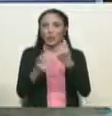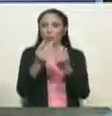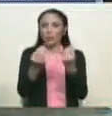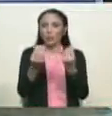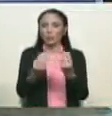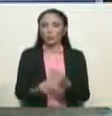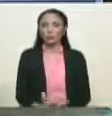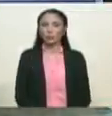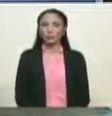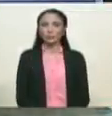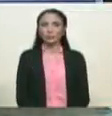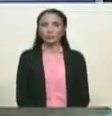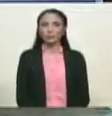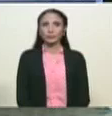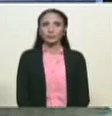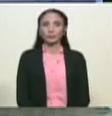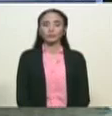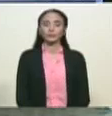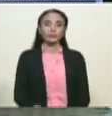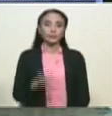En alimento balanceado para animales.